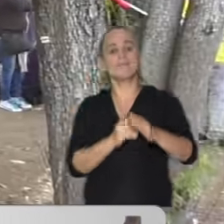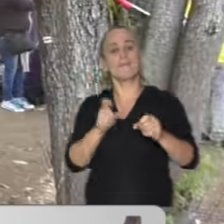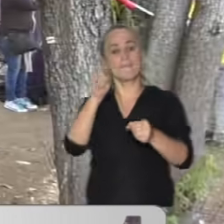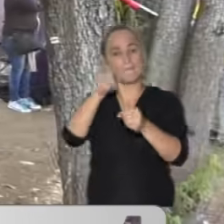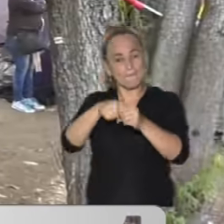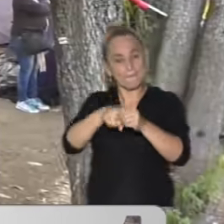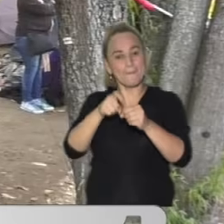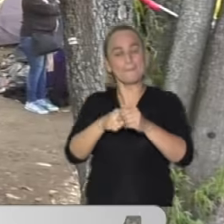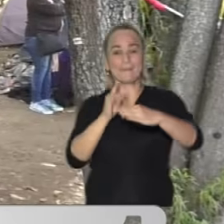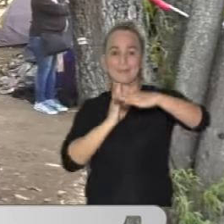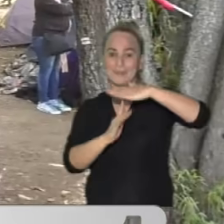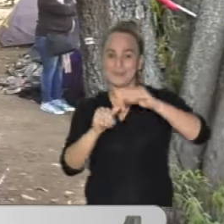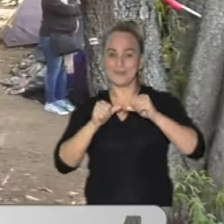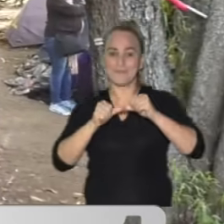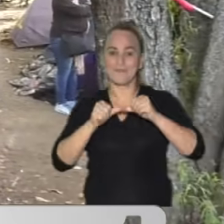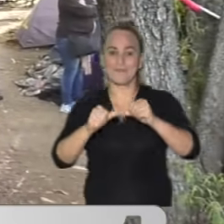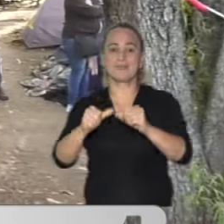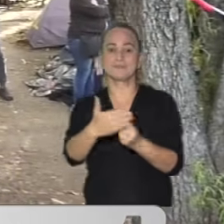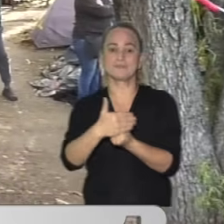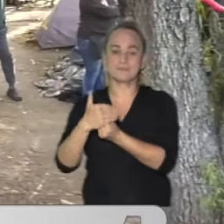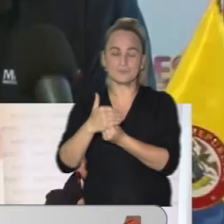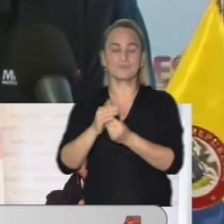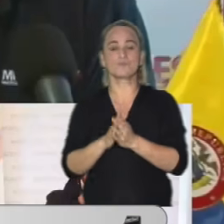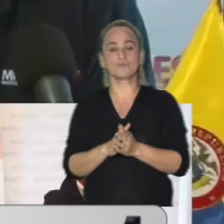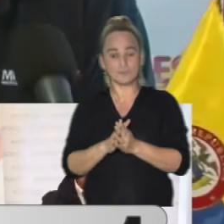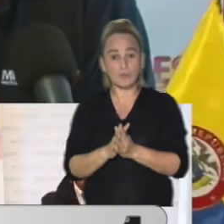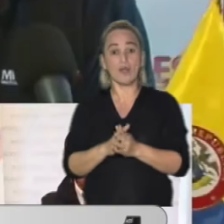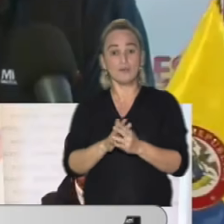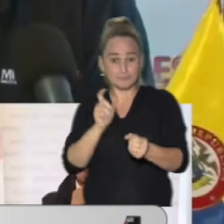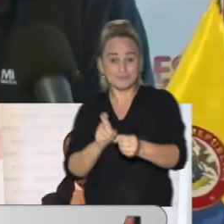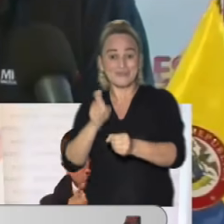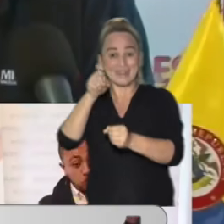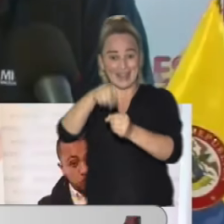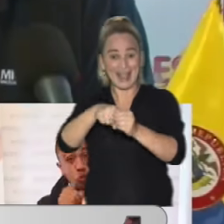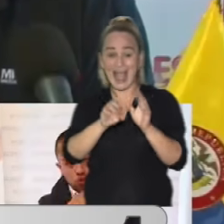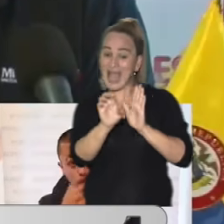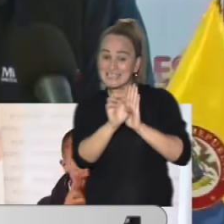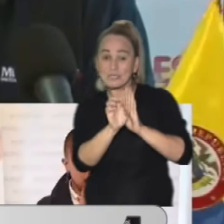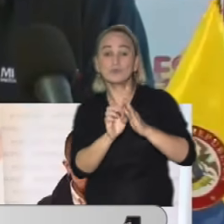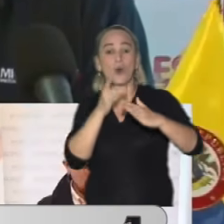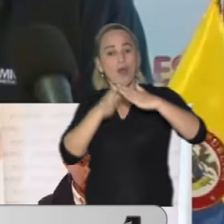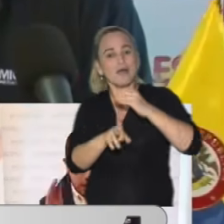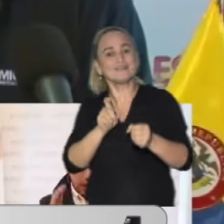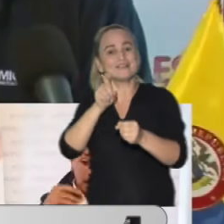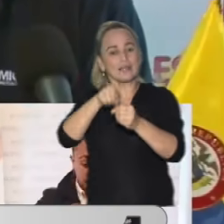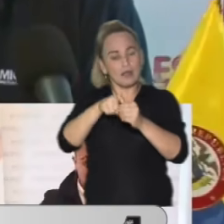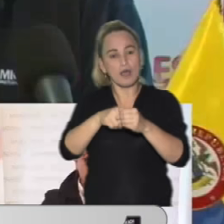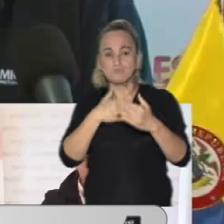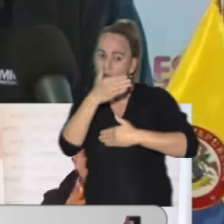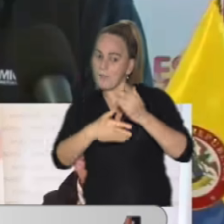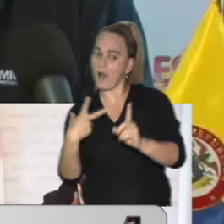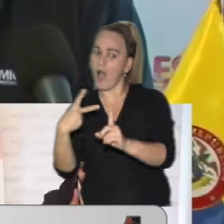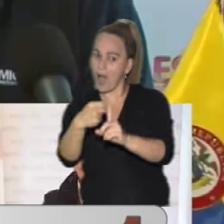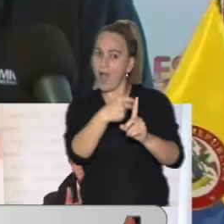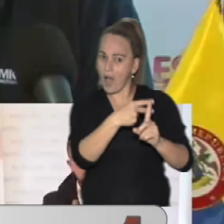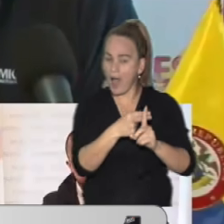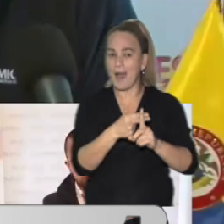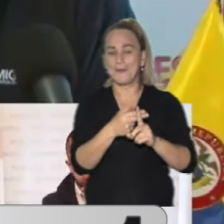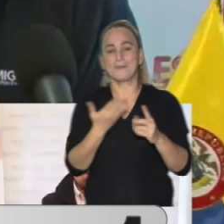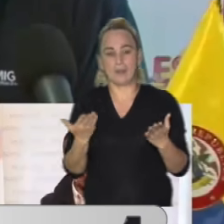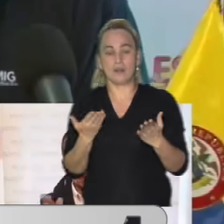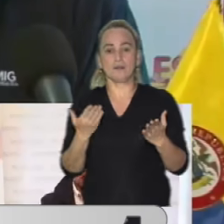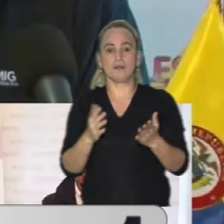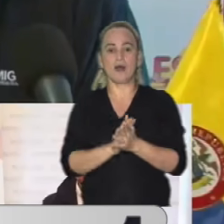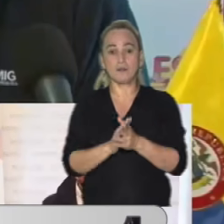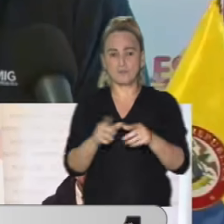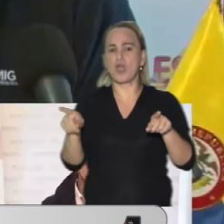Estatuto Temporal de Protección al Migrante. Hacerse parte del estatuto para determinar la forma en la cual se aplicará esa vacuna, que no es